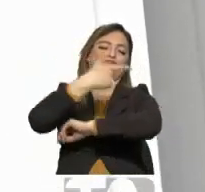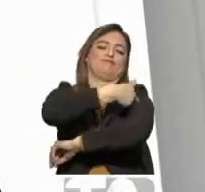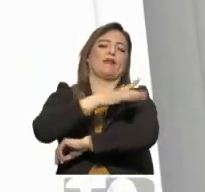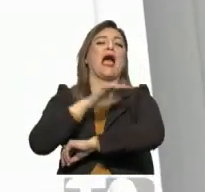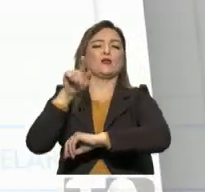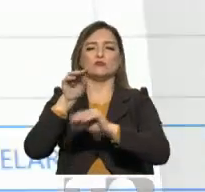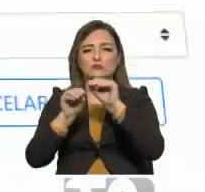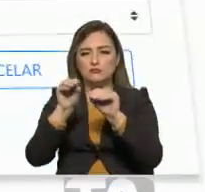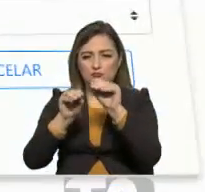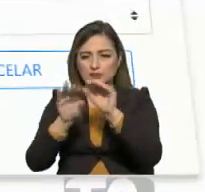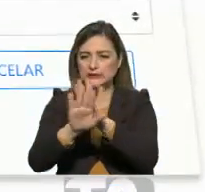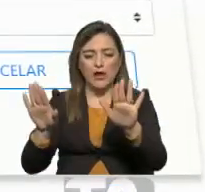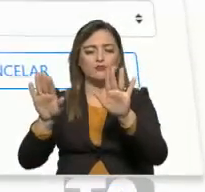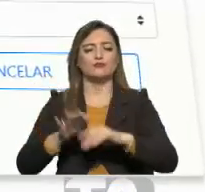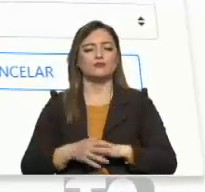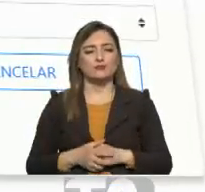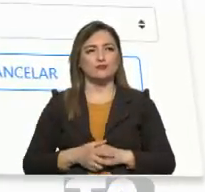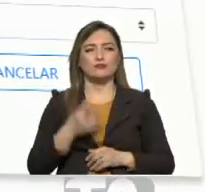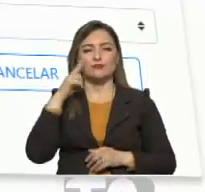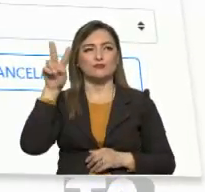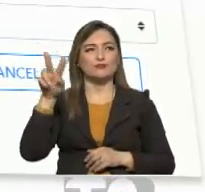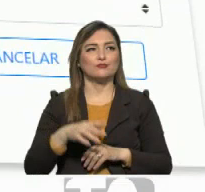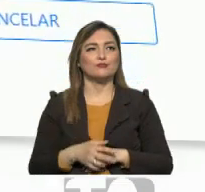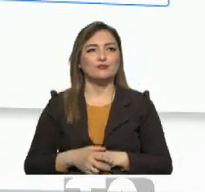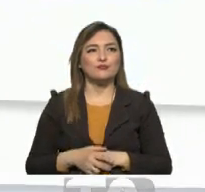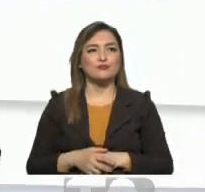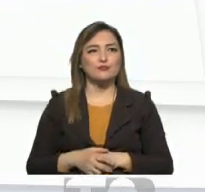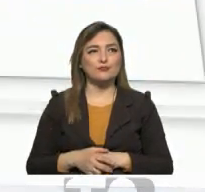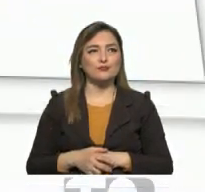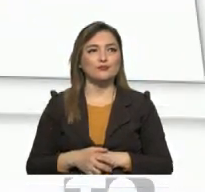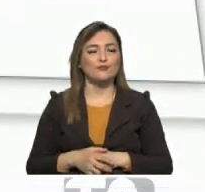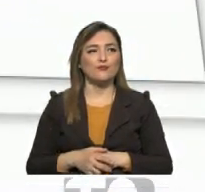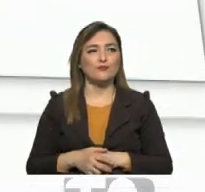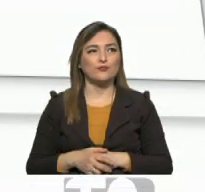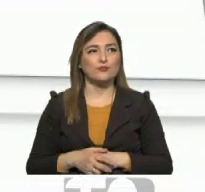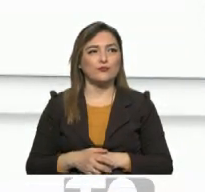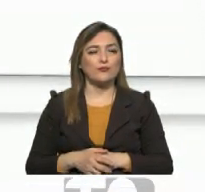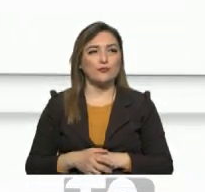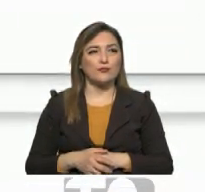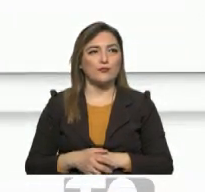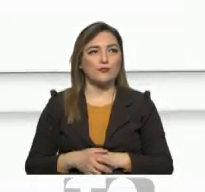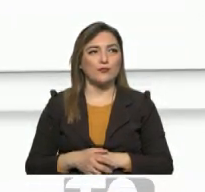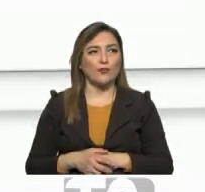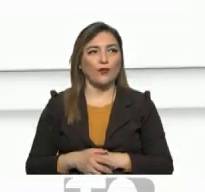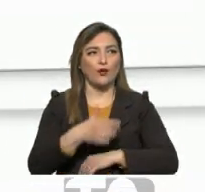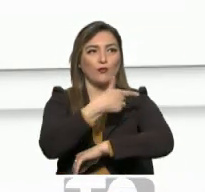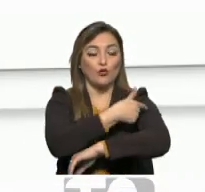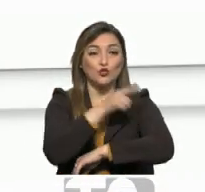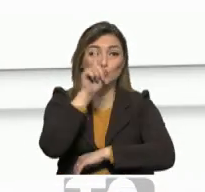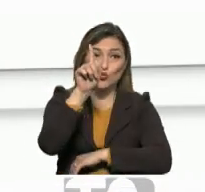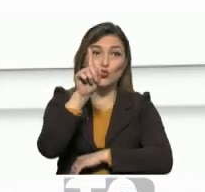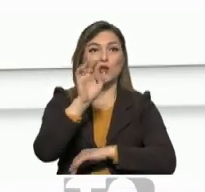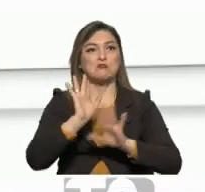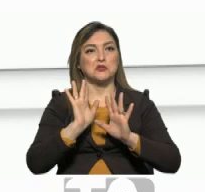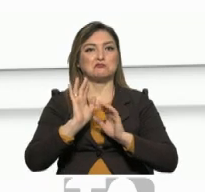ingresan los datos. Se selecciona la opción Actualizar registro de vacunación. Aquí se informa el caso que puede ser vacunación parcial una dosis,